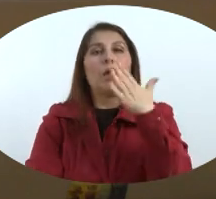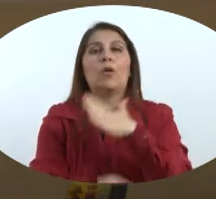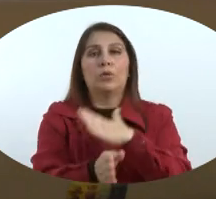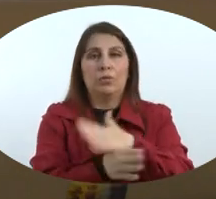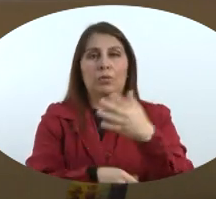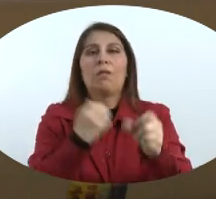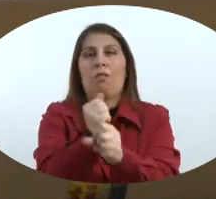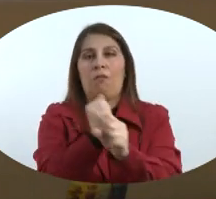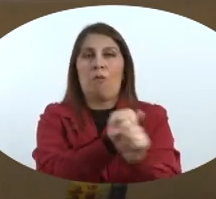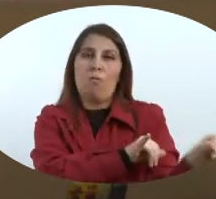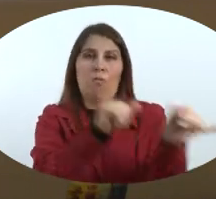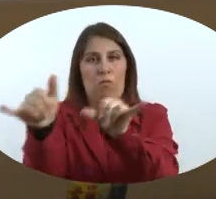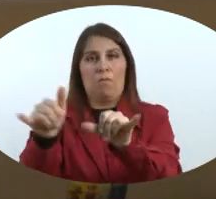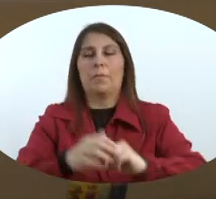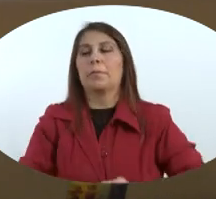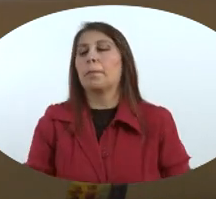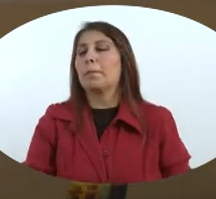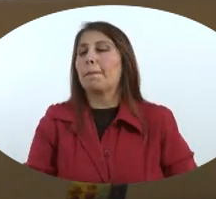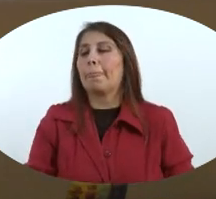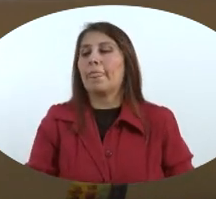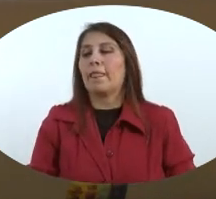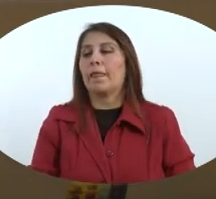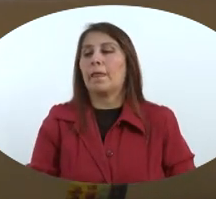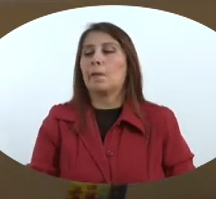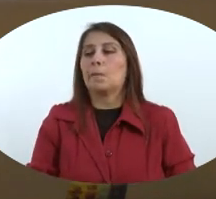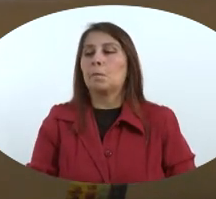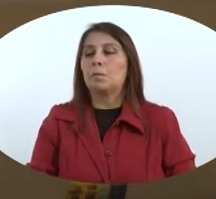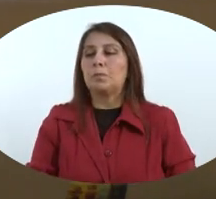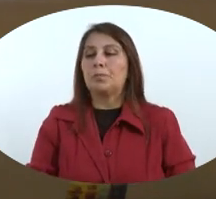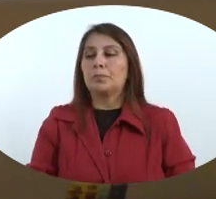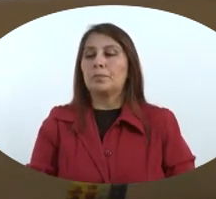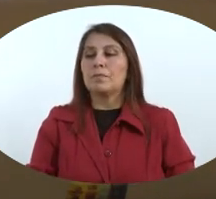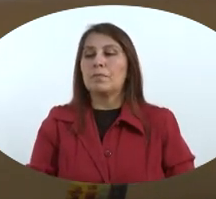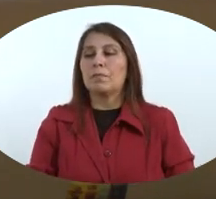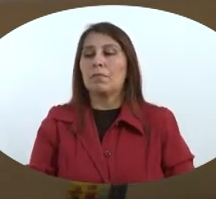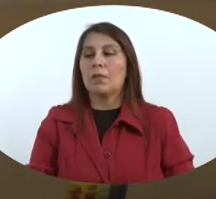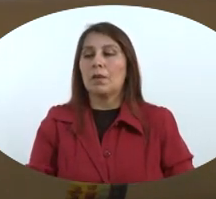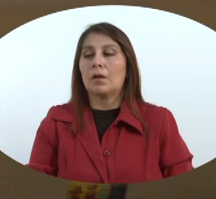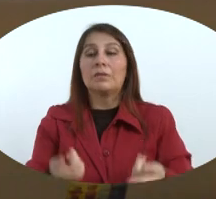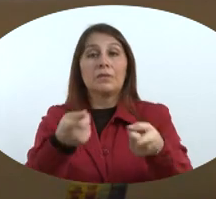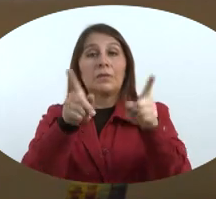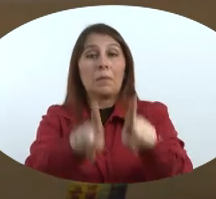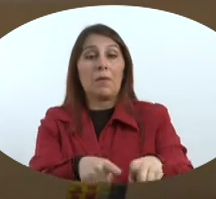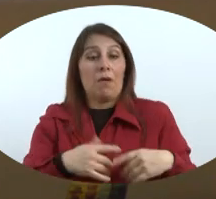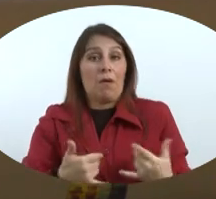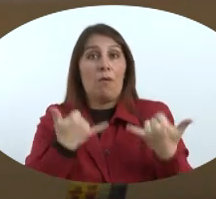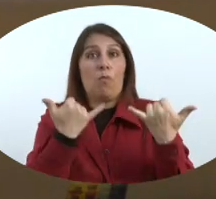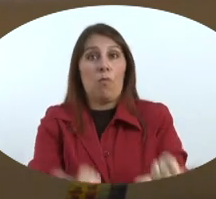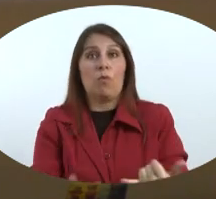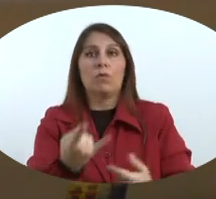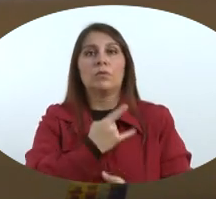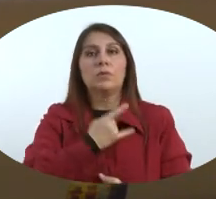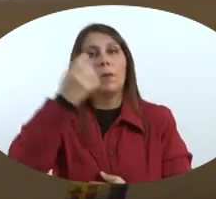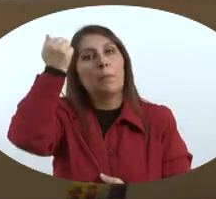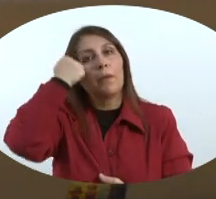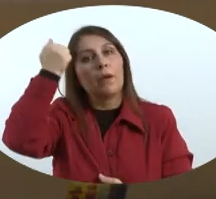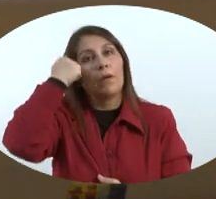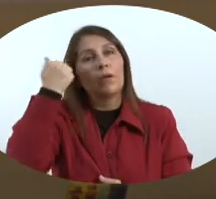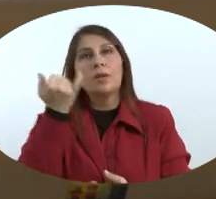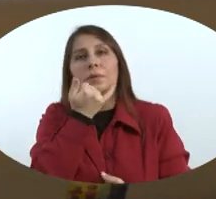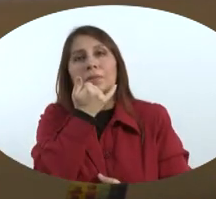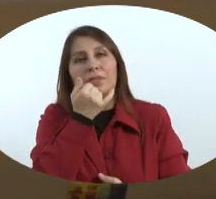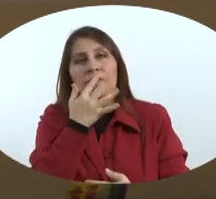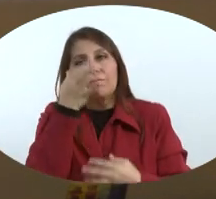efectivamente sea de esa manera así también pues el escenario actual de la universidad pedagógica es que